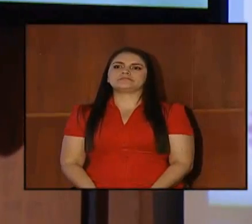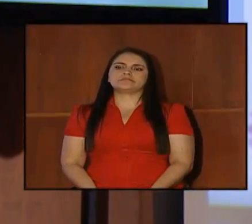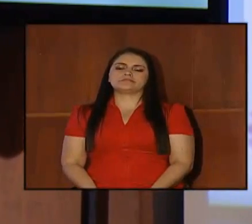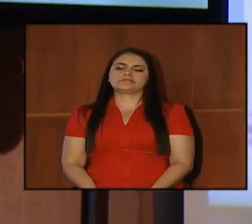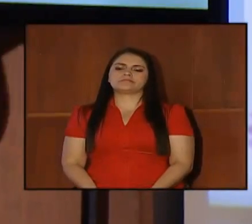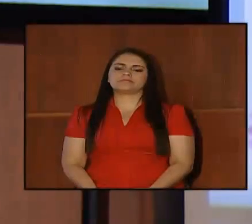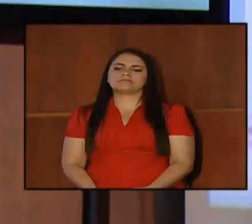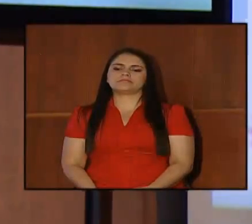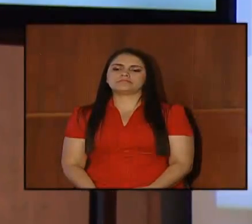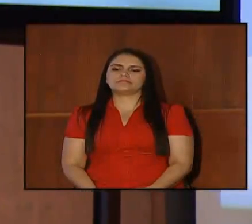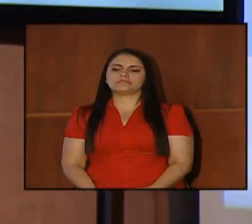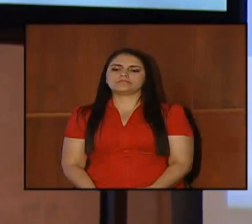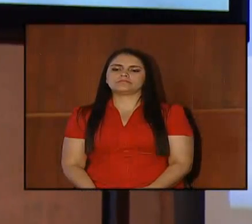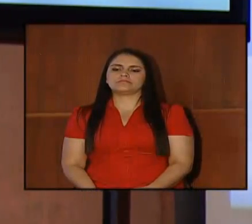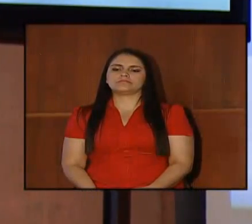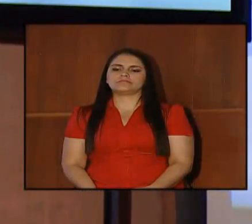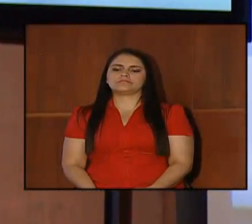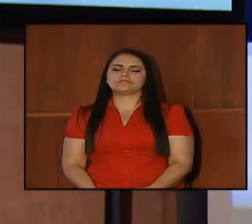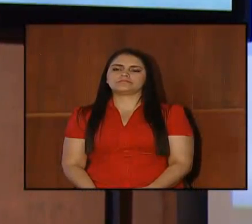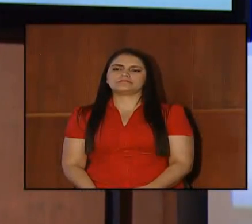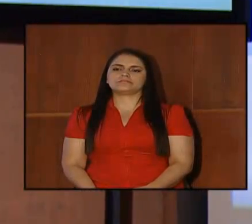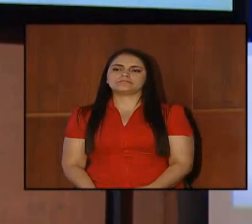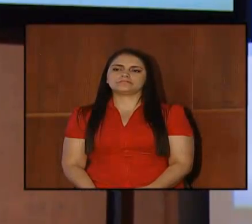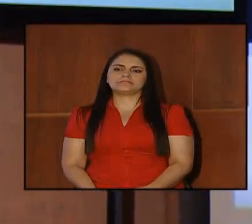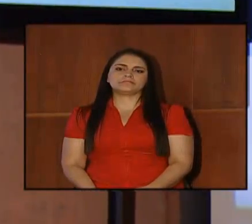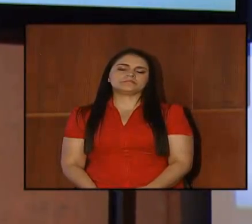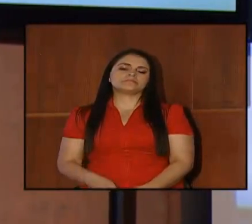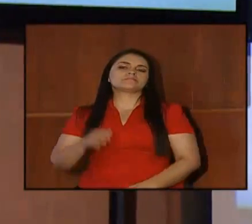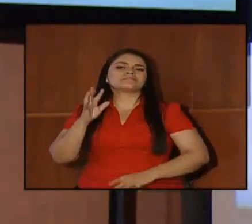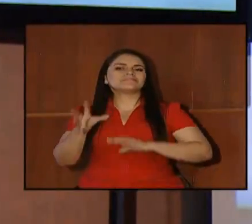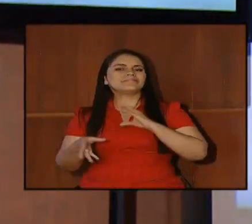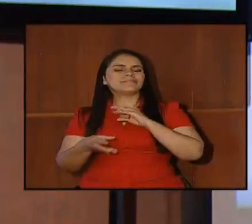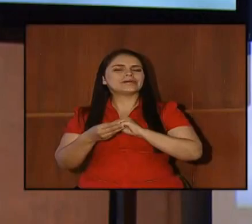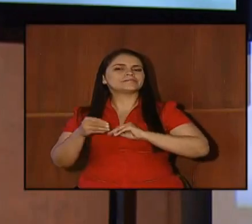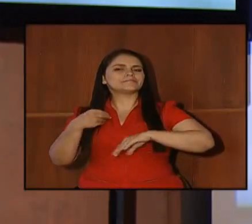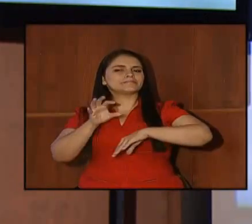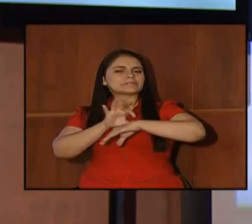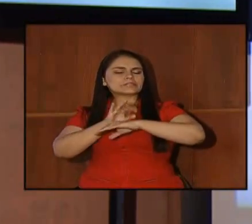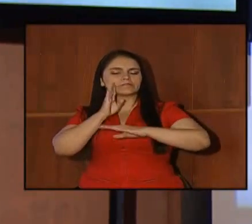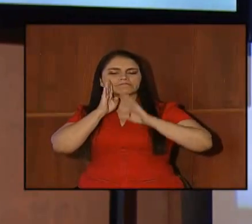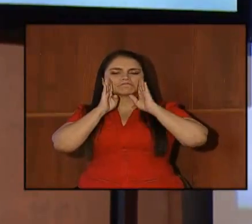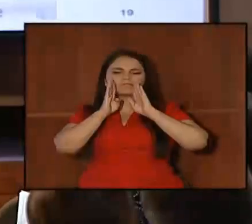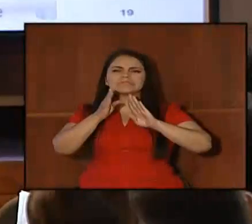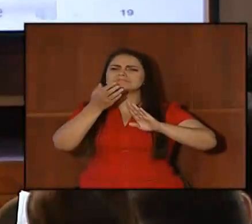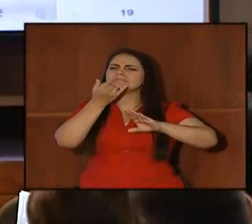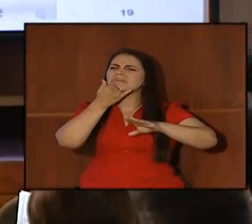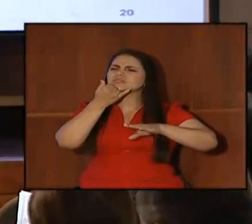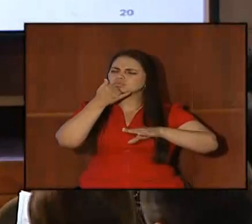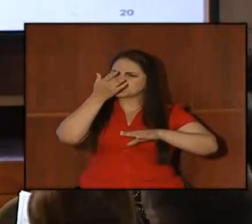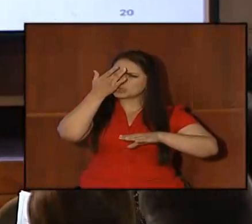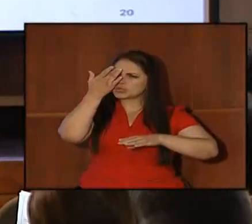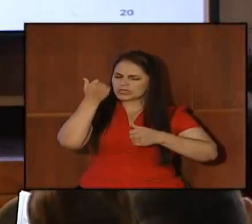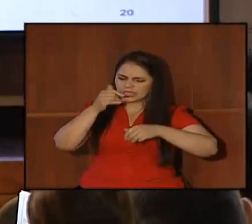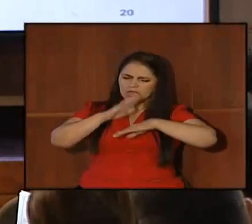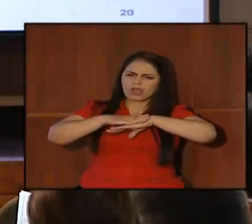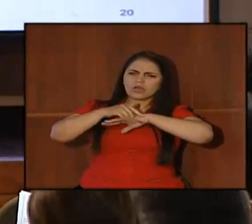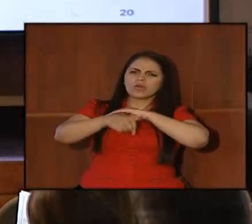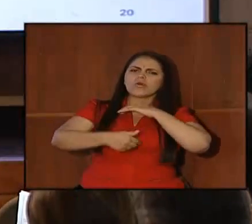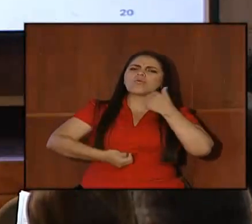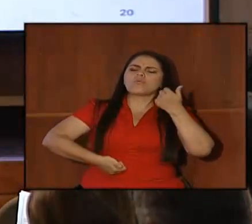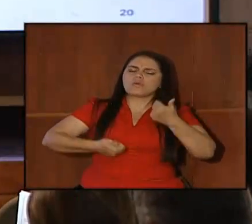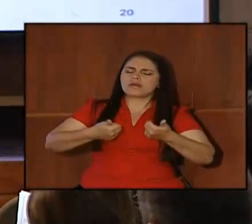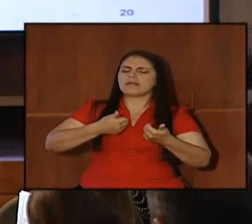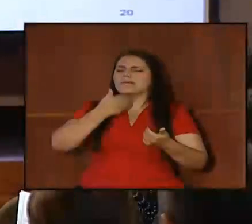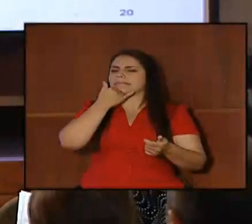herida. Además, pues que también se hace pues el diagnóstico de por qué o cuál es la causa de la herida.